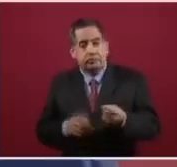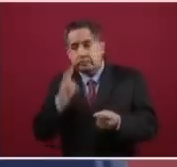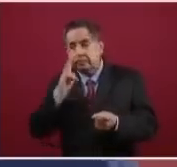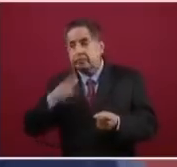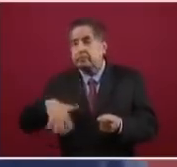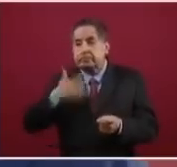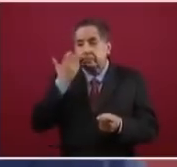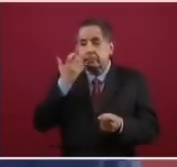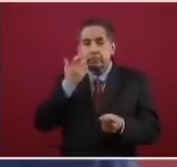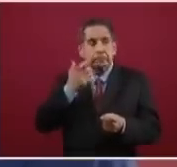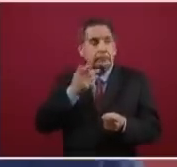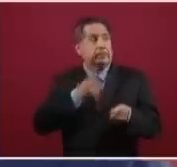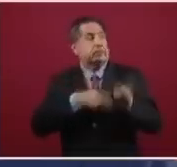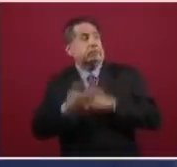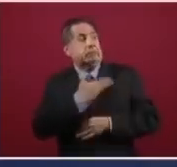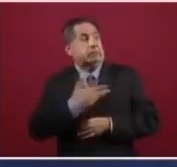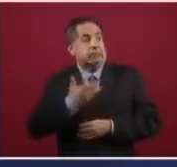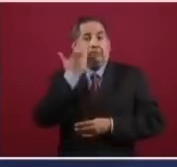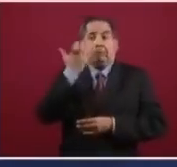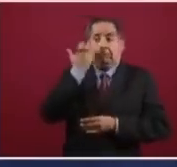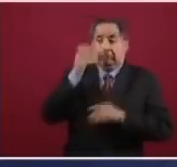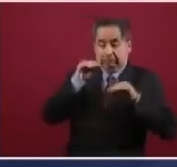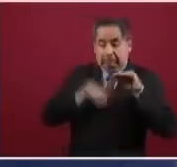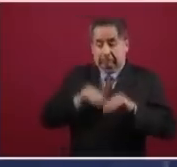como voy a venir